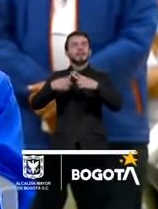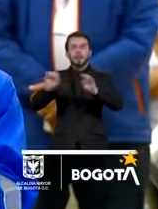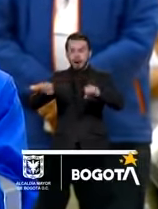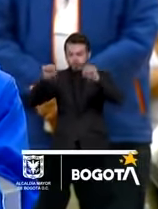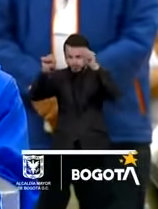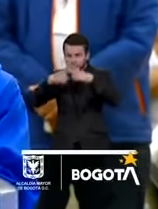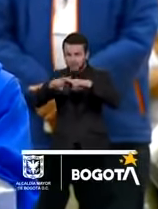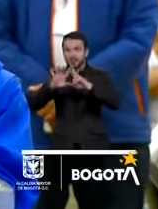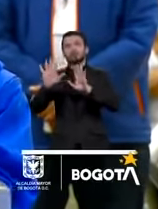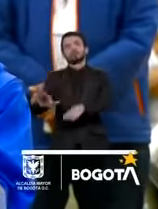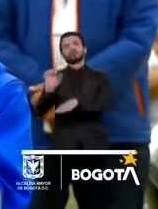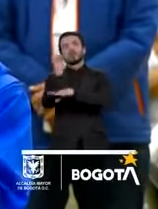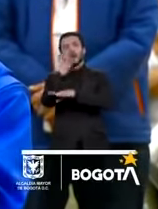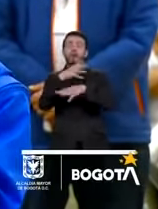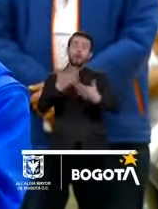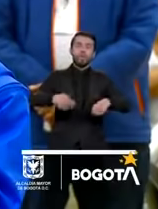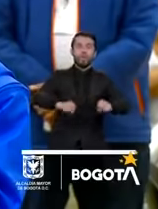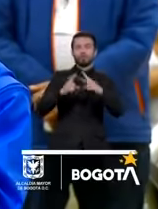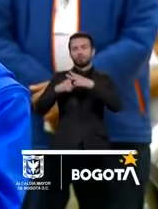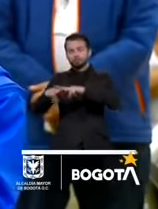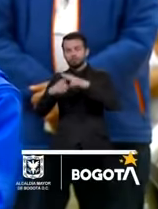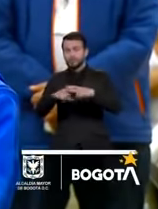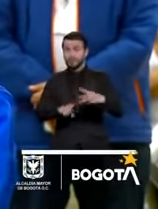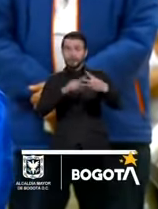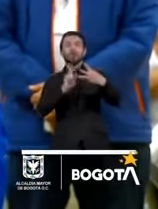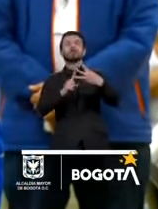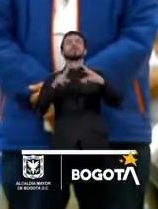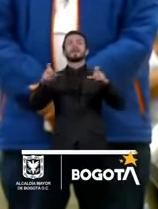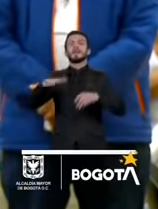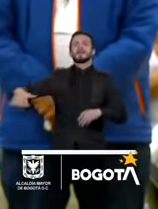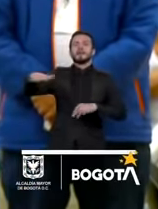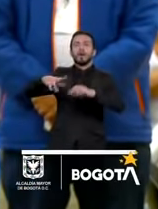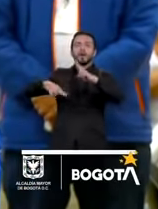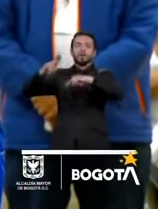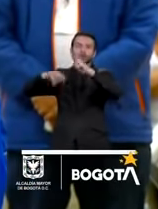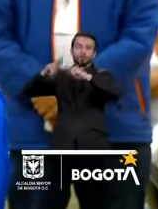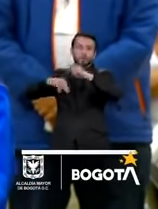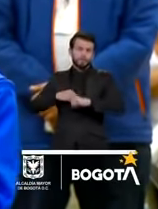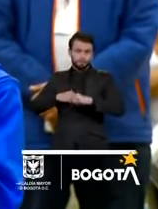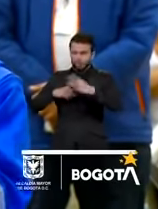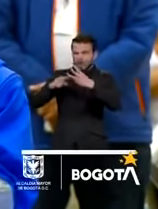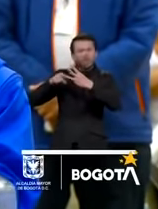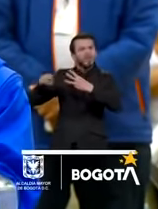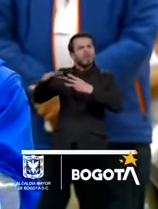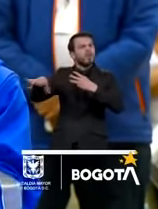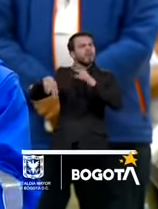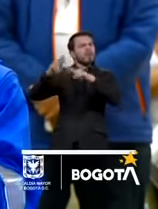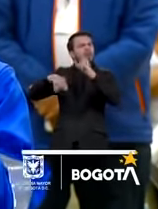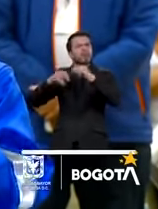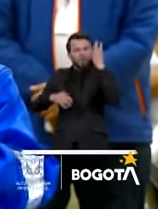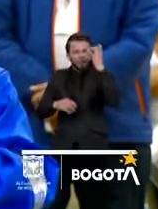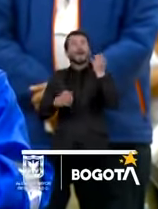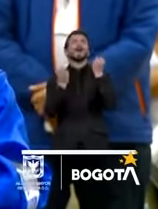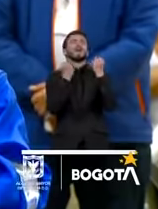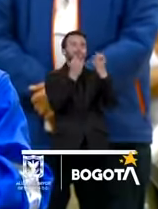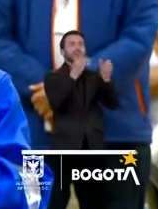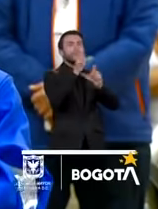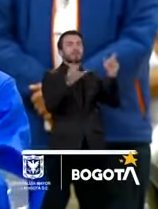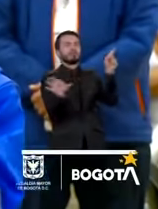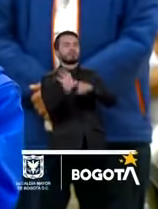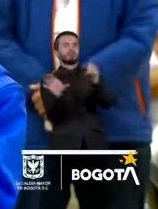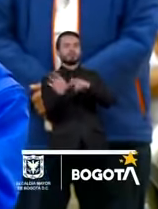construcción. Es un sector muy importante que tiene la bendición de que genera mucho empleo. Su trabajo es básicamente al aire